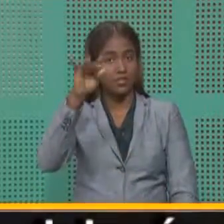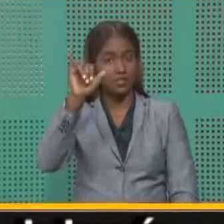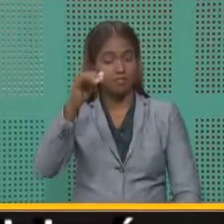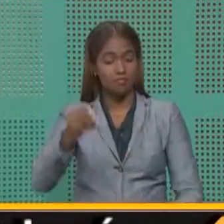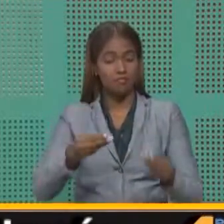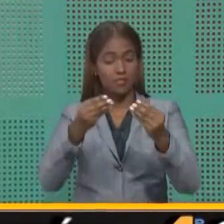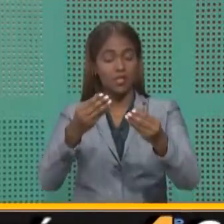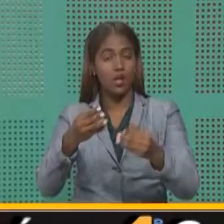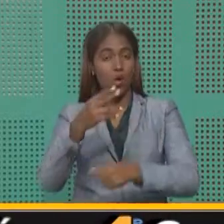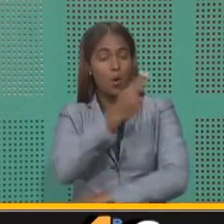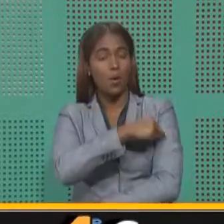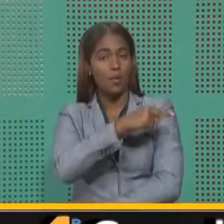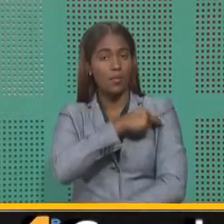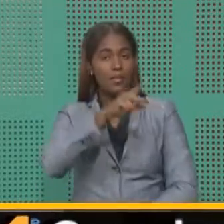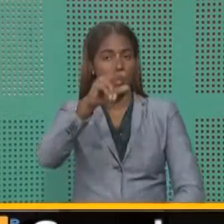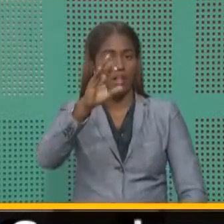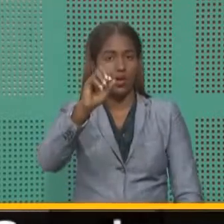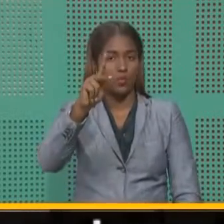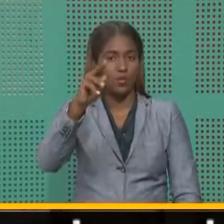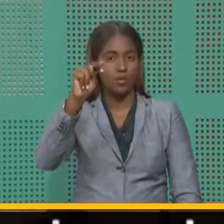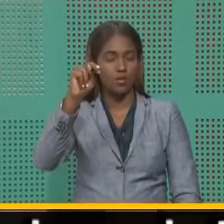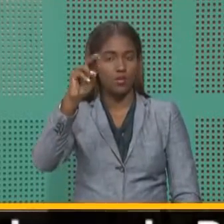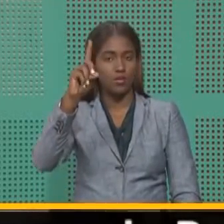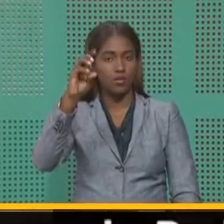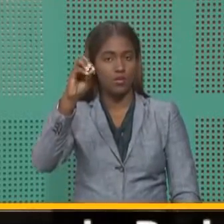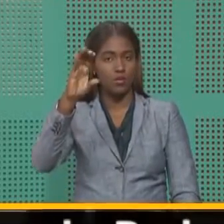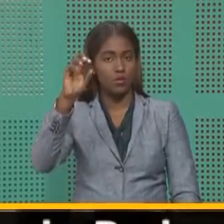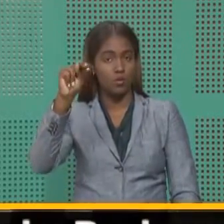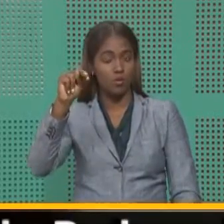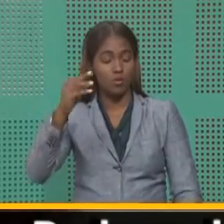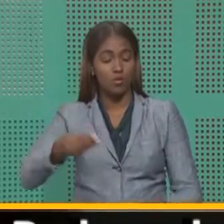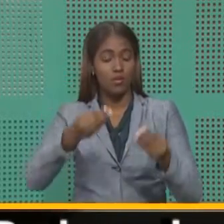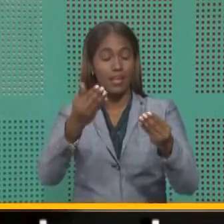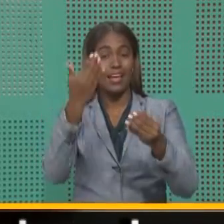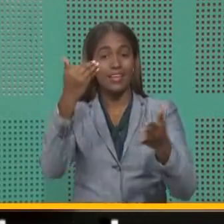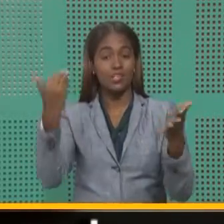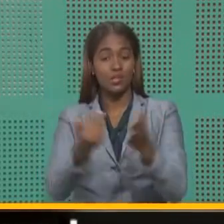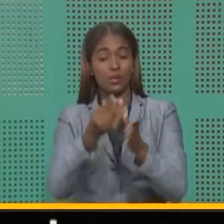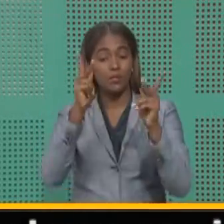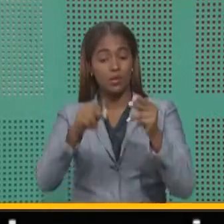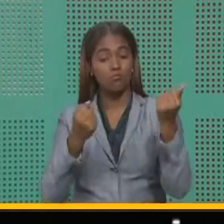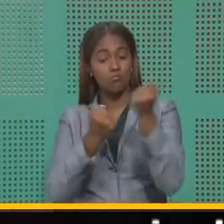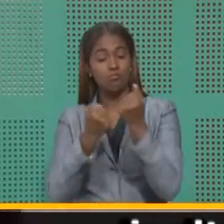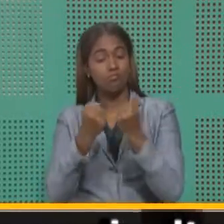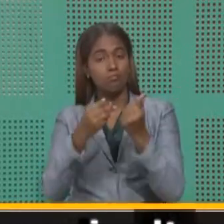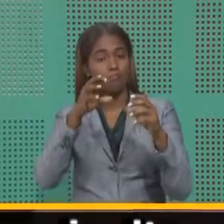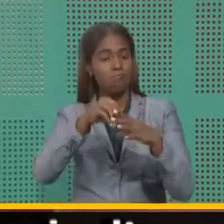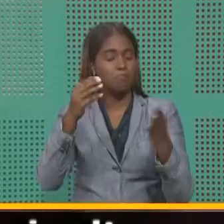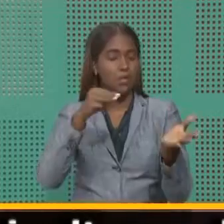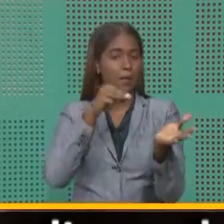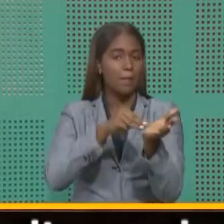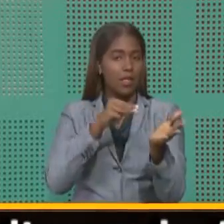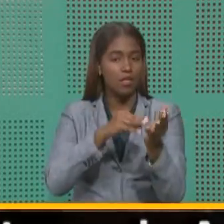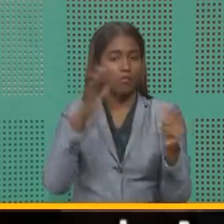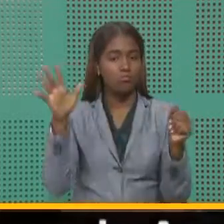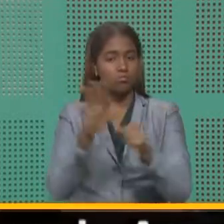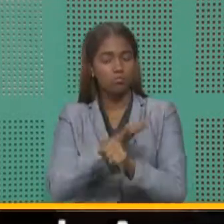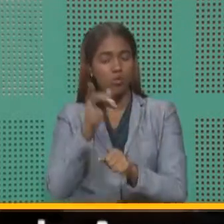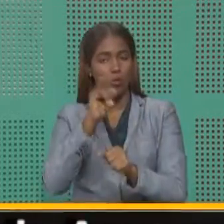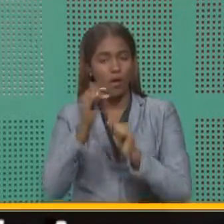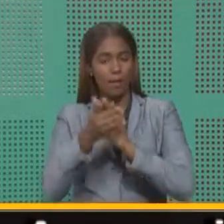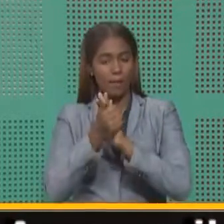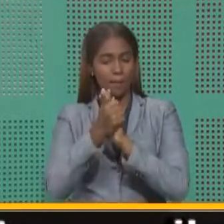al hospital leopoldo por la designación de 15 nuevos colaboradores entre ellos médicos generales y